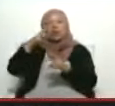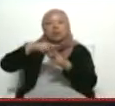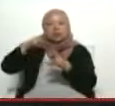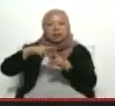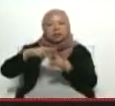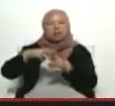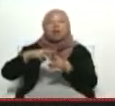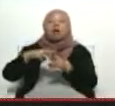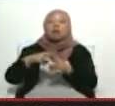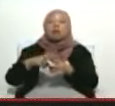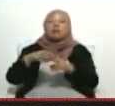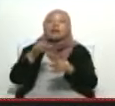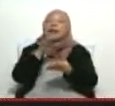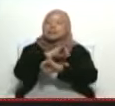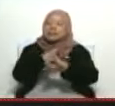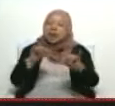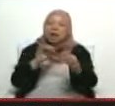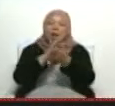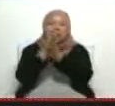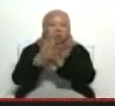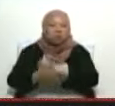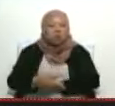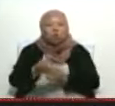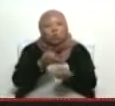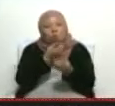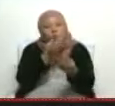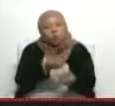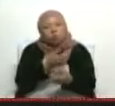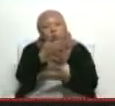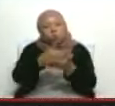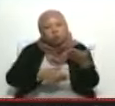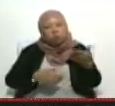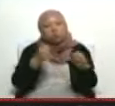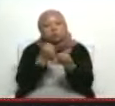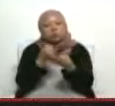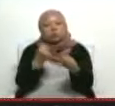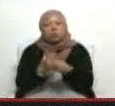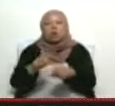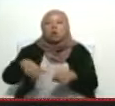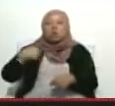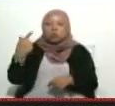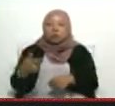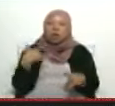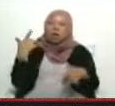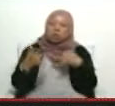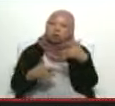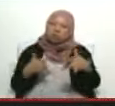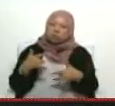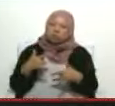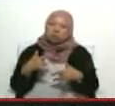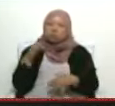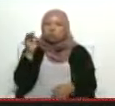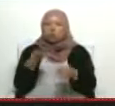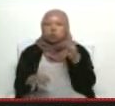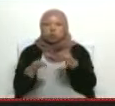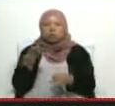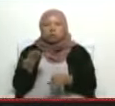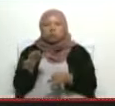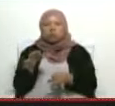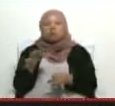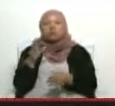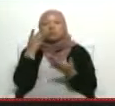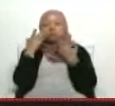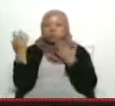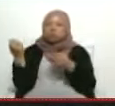detenidos, convictos y confesos, declarando para las próximas acciones de judicialización,